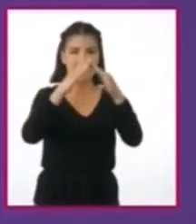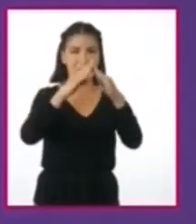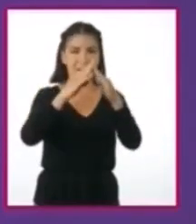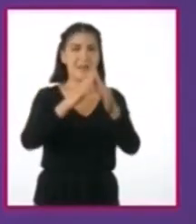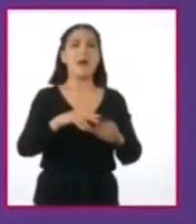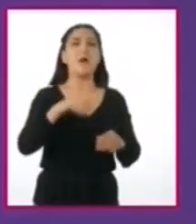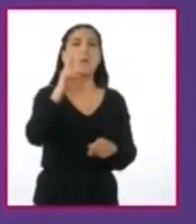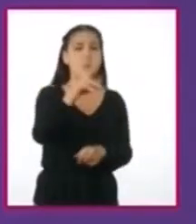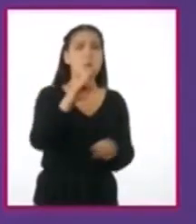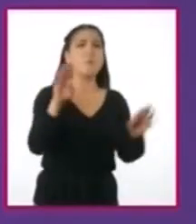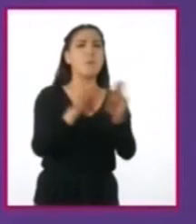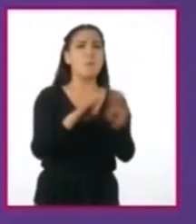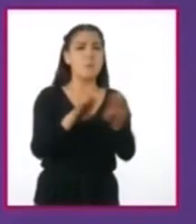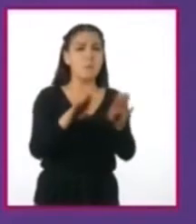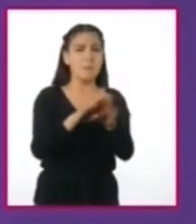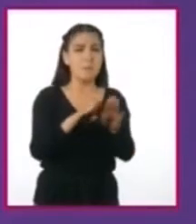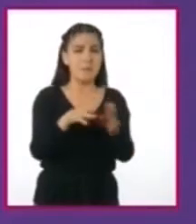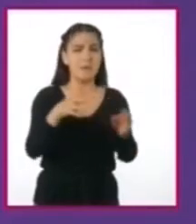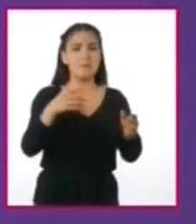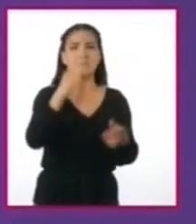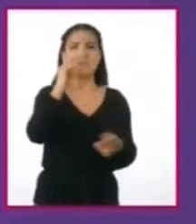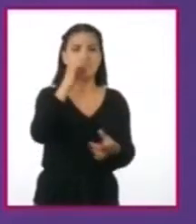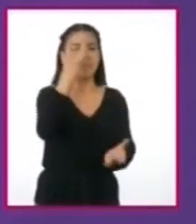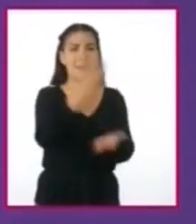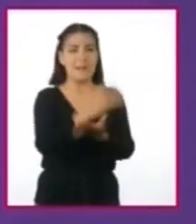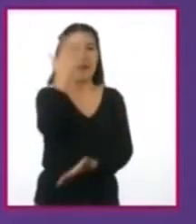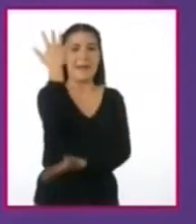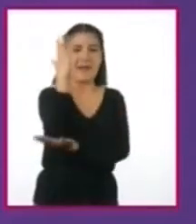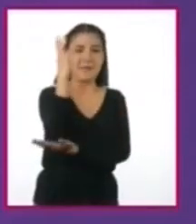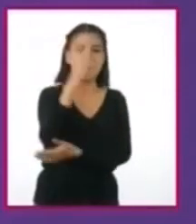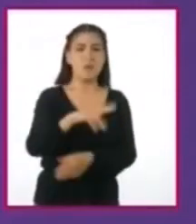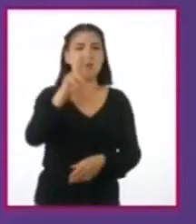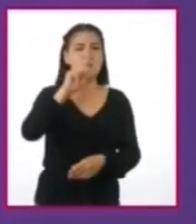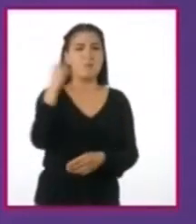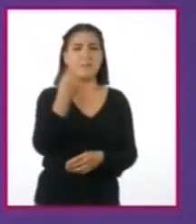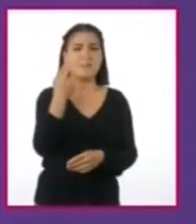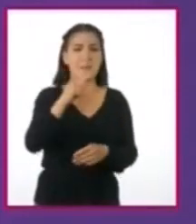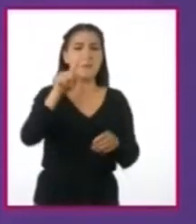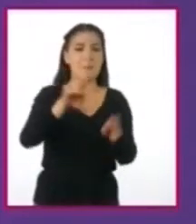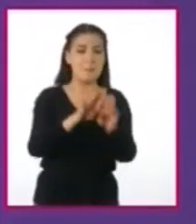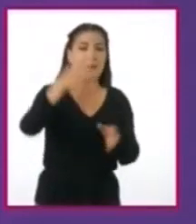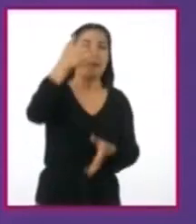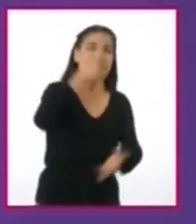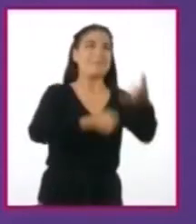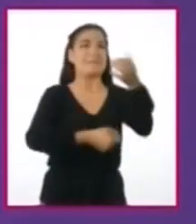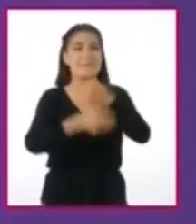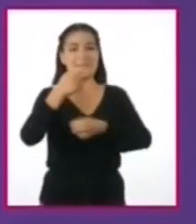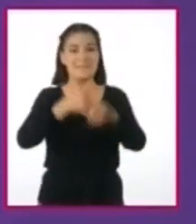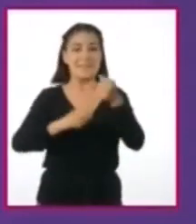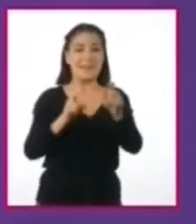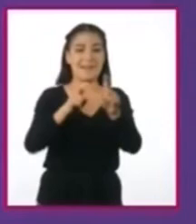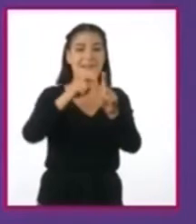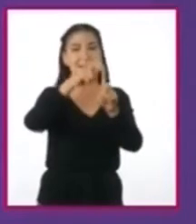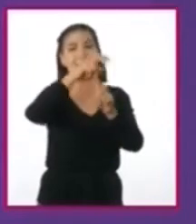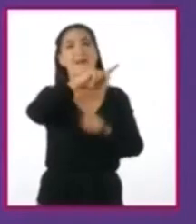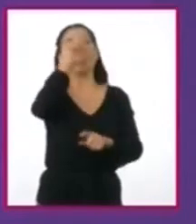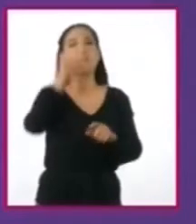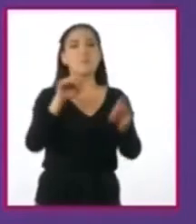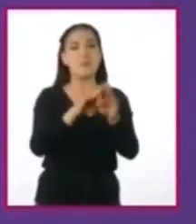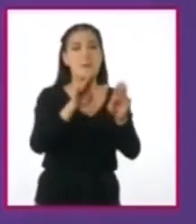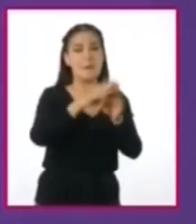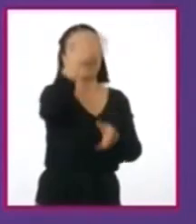Veamos primero cómo determinar la altura de este árbol sin necesidad de treparnos hasta arriba y después descolgar una